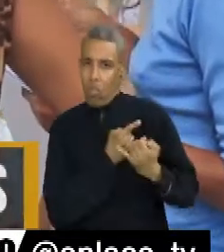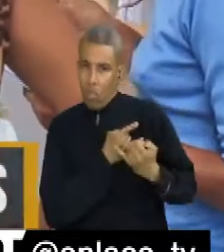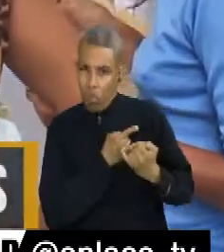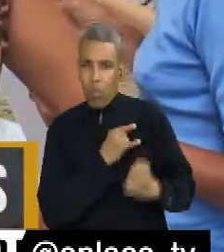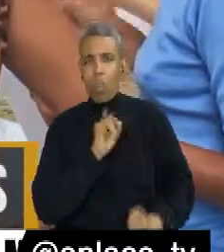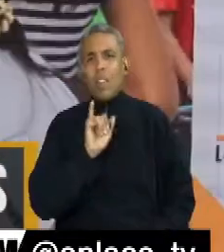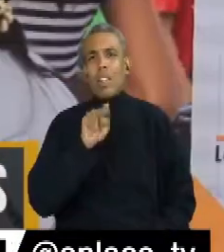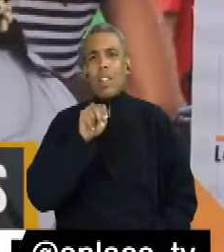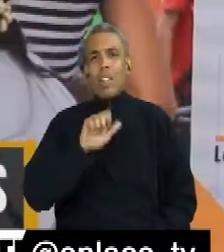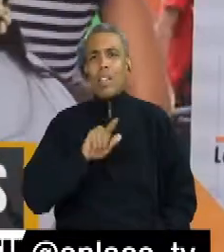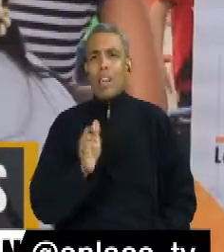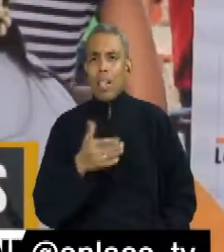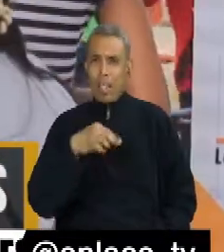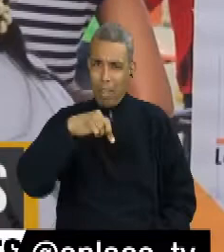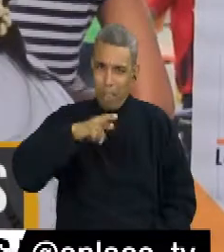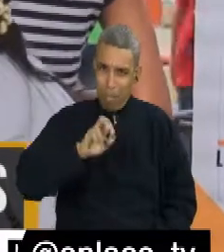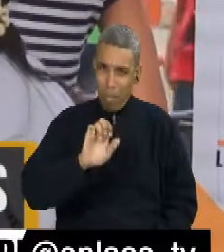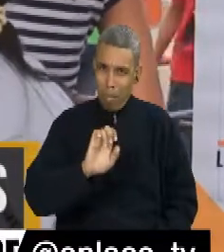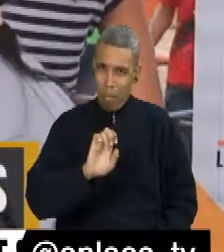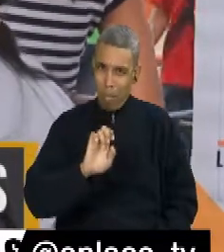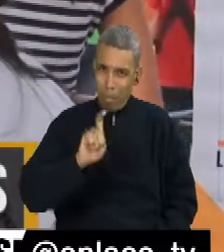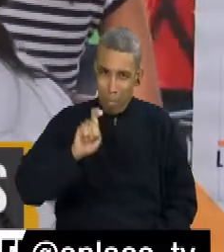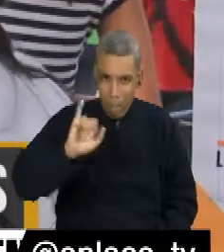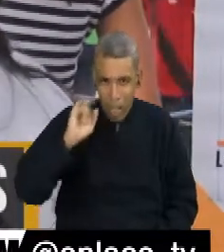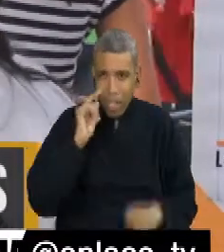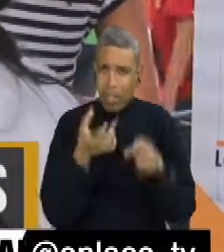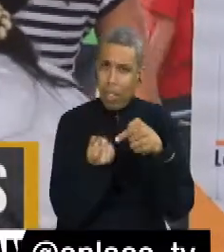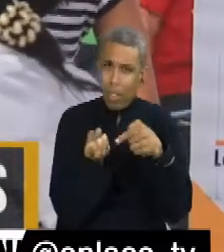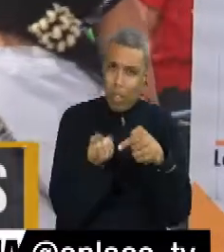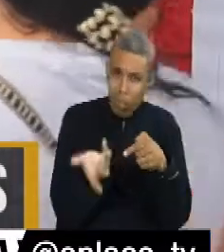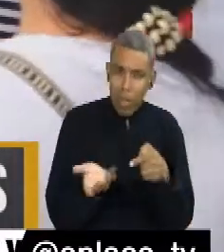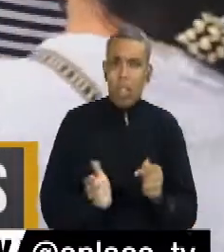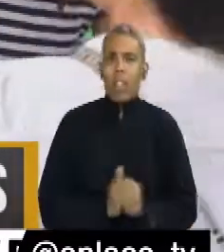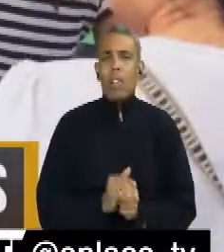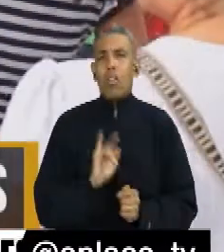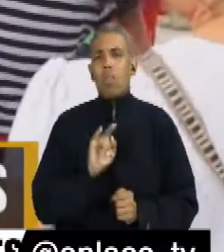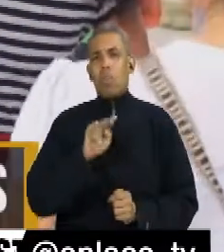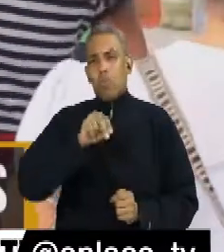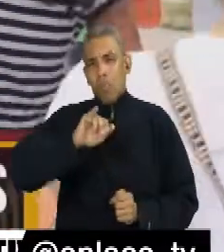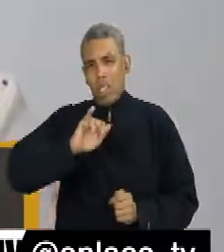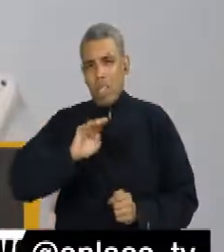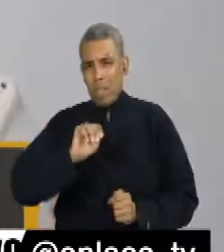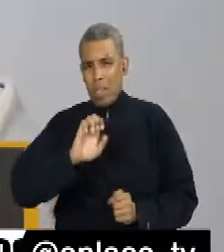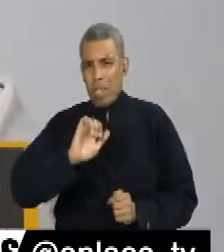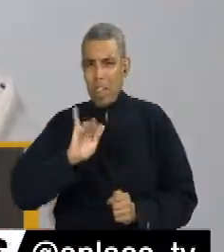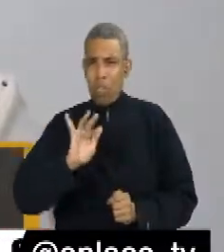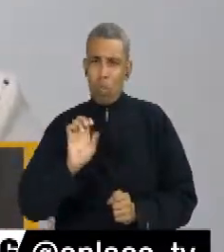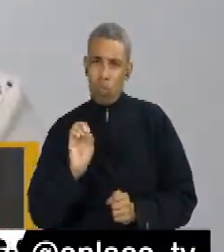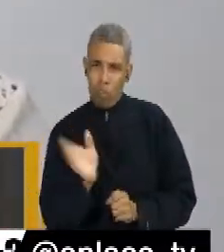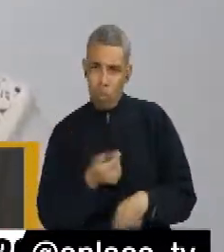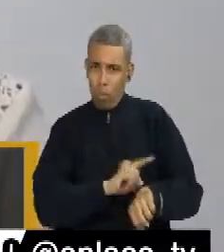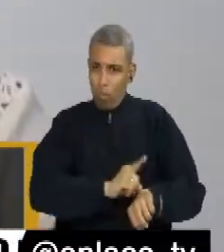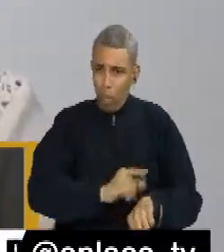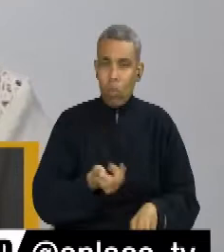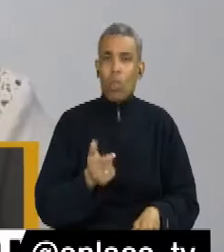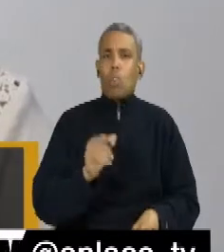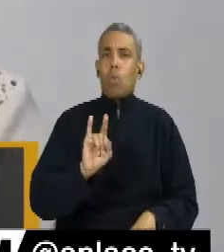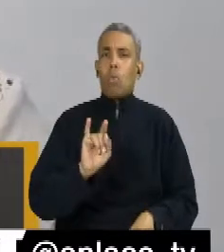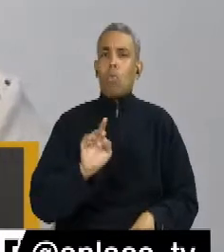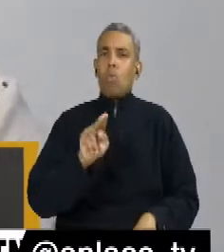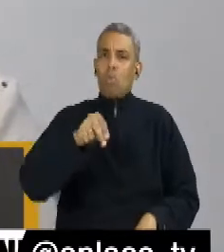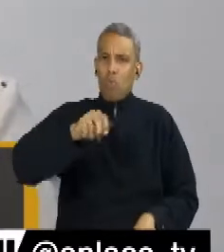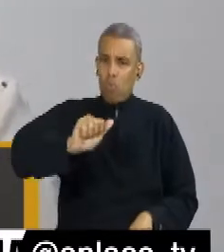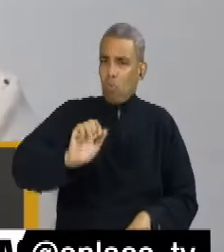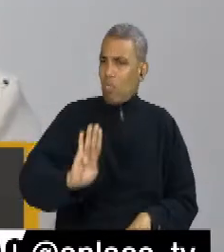Praxis, Silvernet, Unipaz, Normal Superior Cristo Rey, Uniminuto, UNAT y Fundesmac. Precisamente llevar toda la oferta